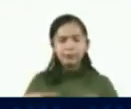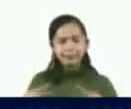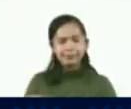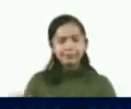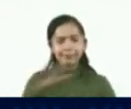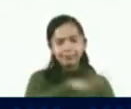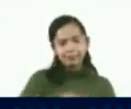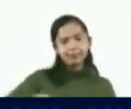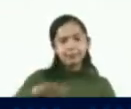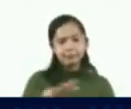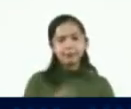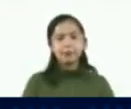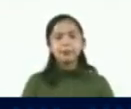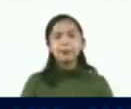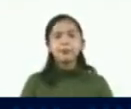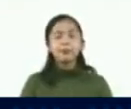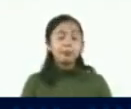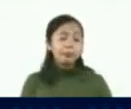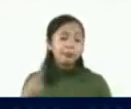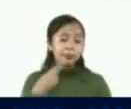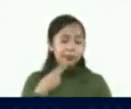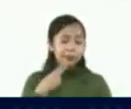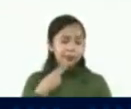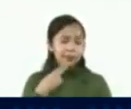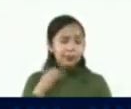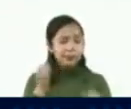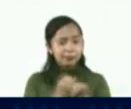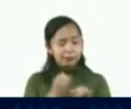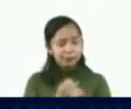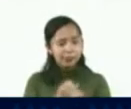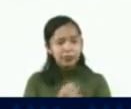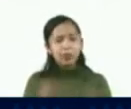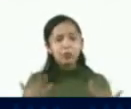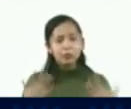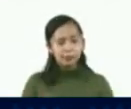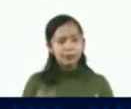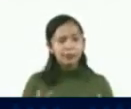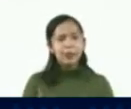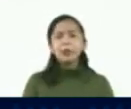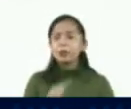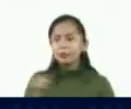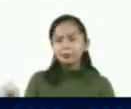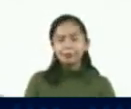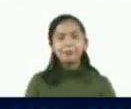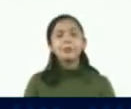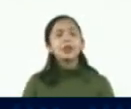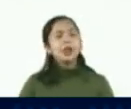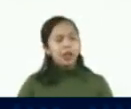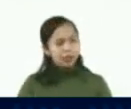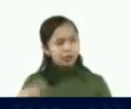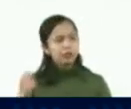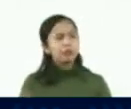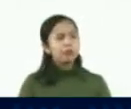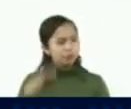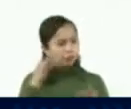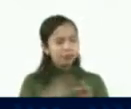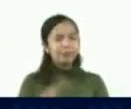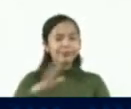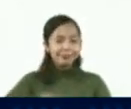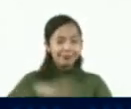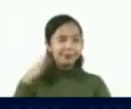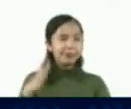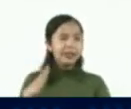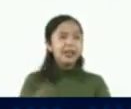El uso de las nuevas tecnologías permitirán al notariado ser más eficaces y también nos permitirá ser